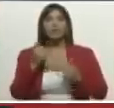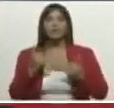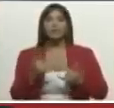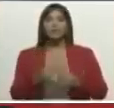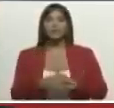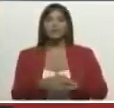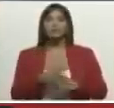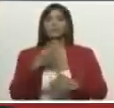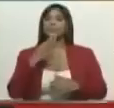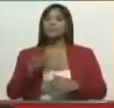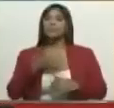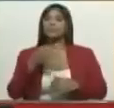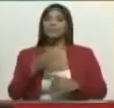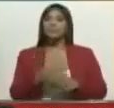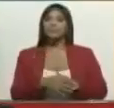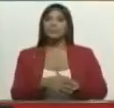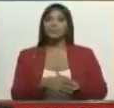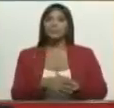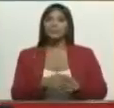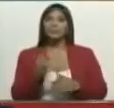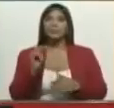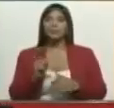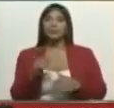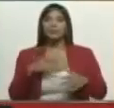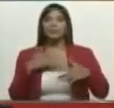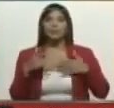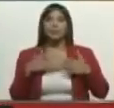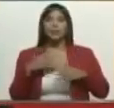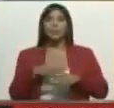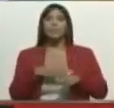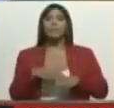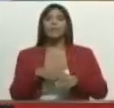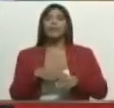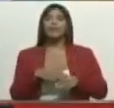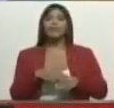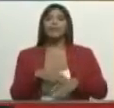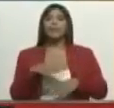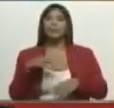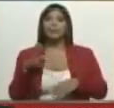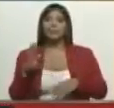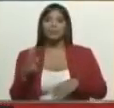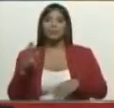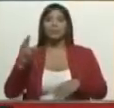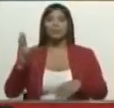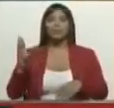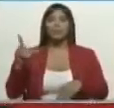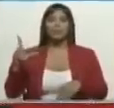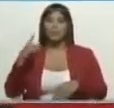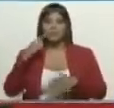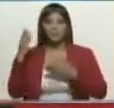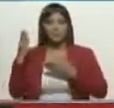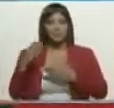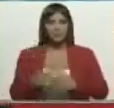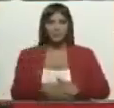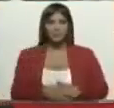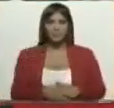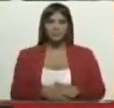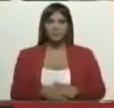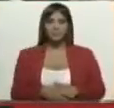la intervención que lleva a cabo a propósito de esta actividad el ministro del Poder Popular para la Defensa, general en jefe Vladimir Padrino López.